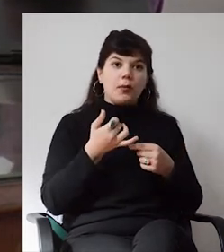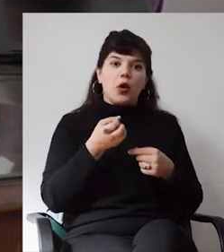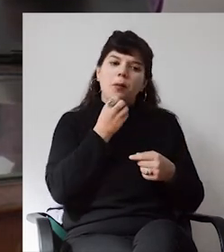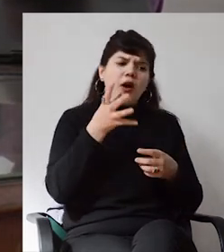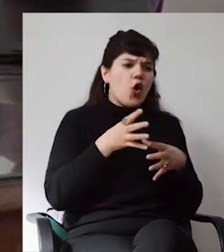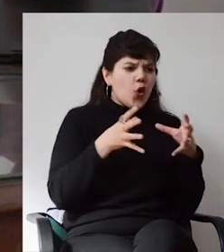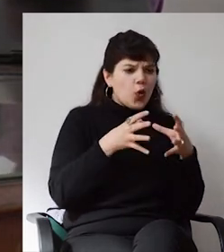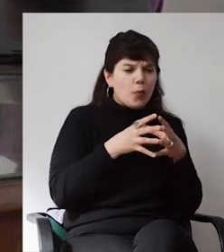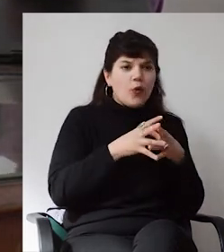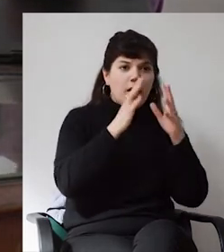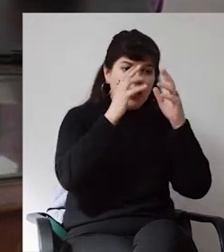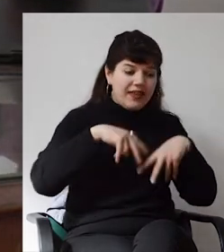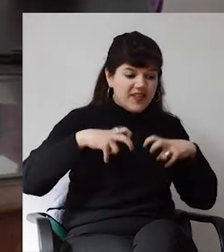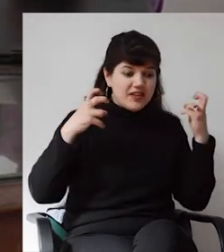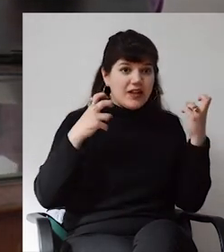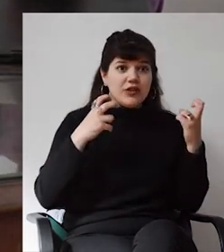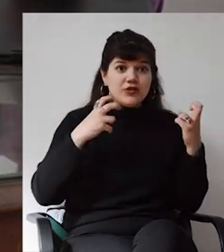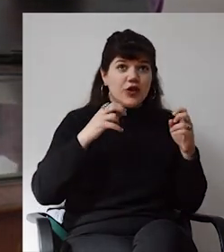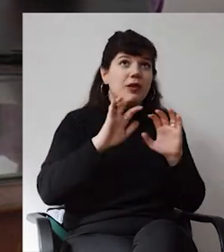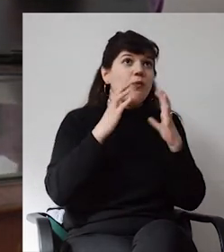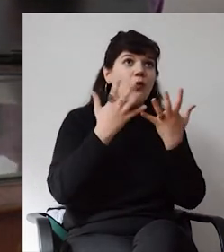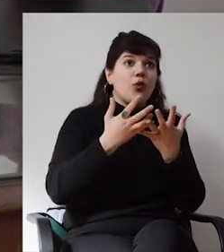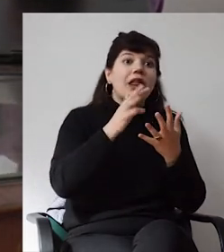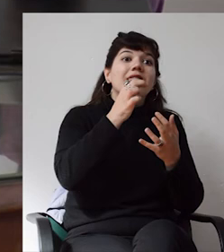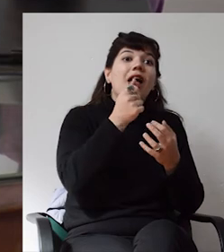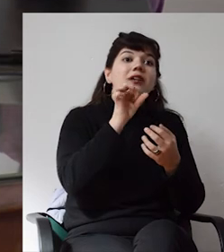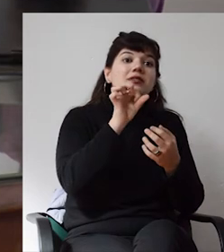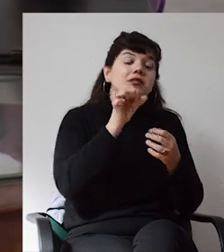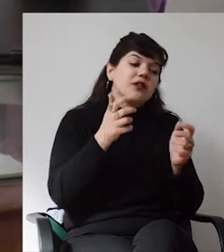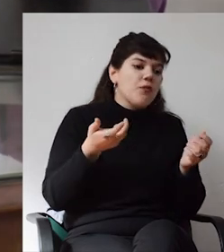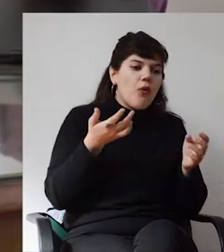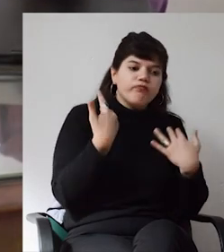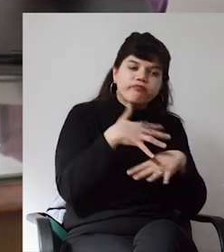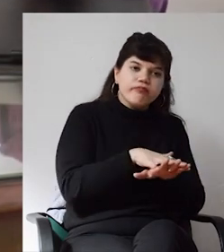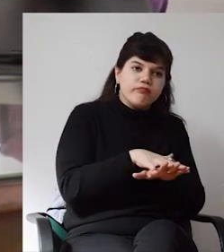los mejores grupos de investigación del mundo tienen integrados TAS en su funcionamiento